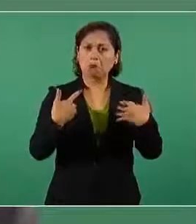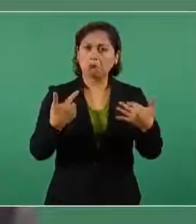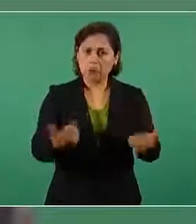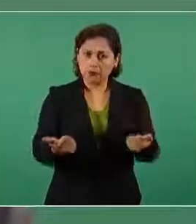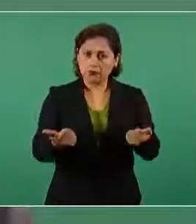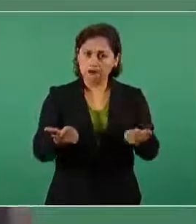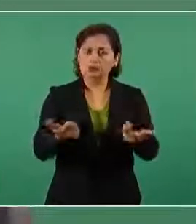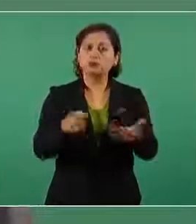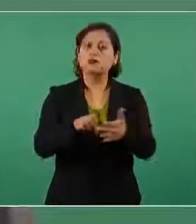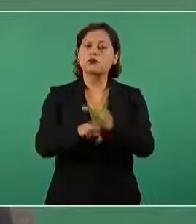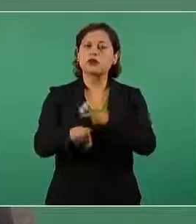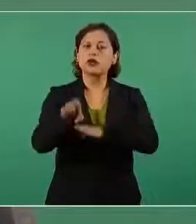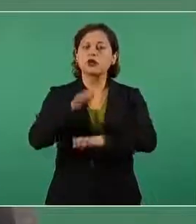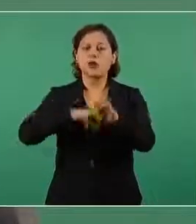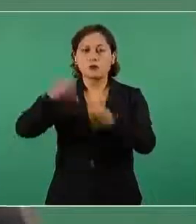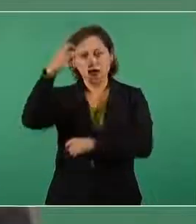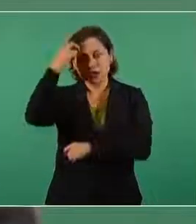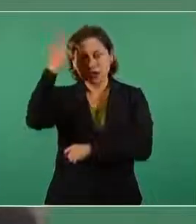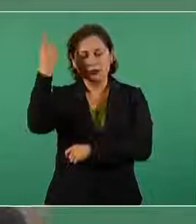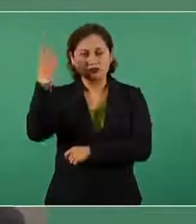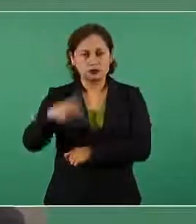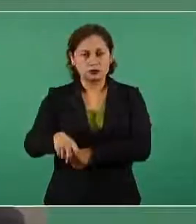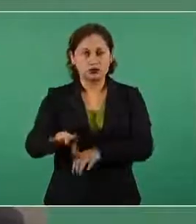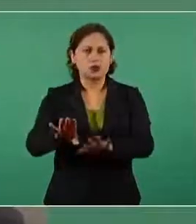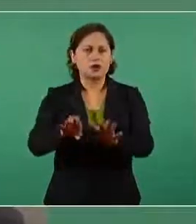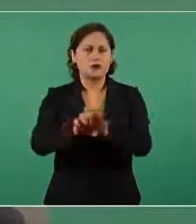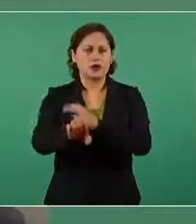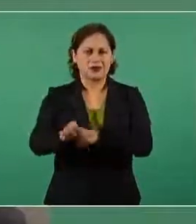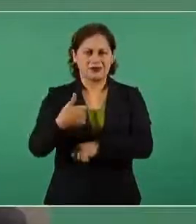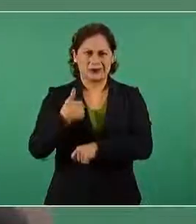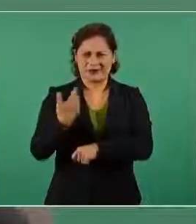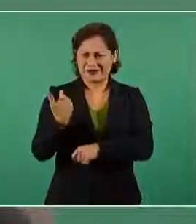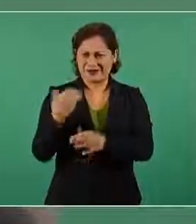yo sobre MAVE, una empresa,